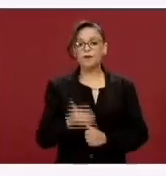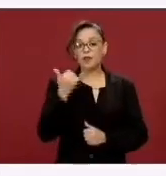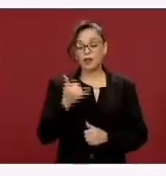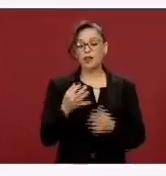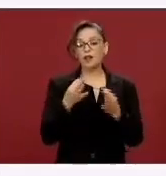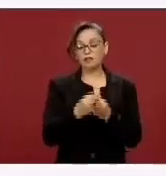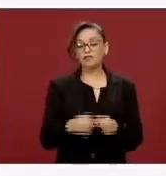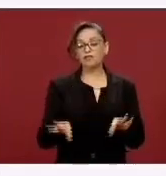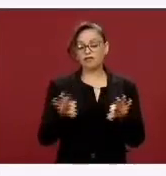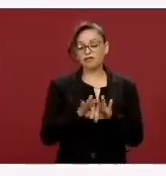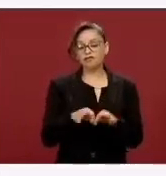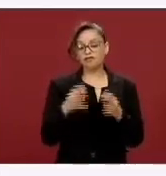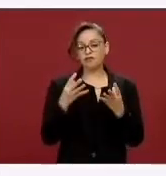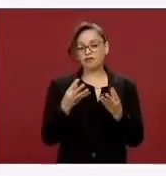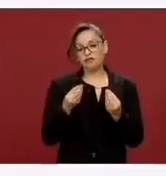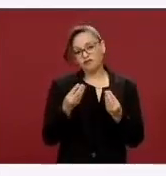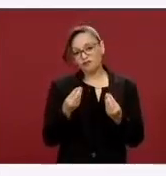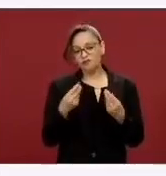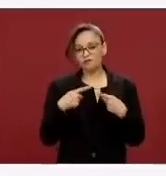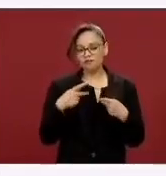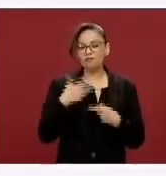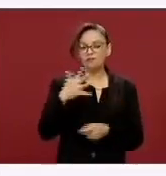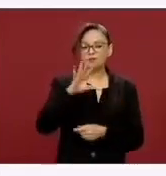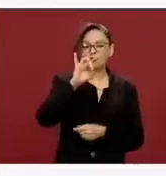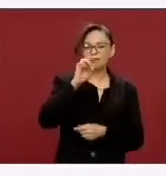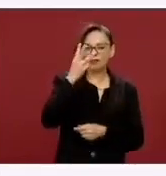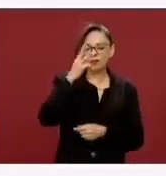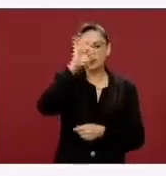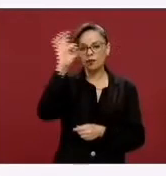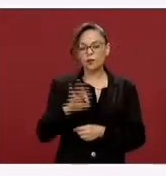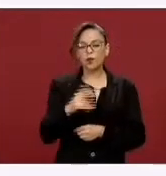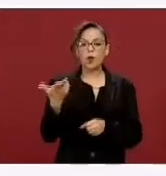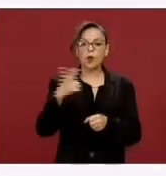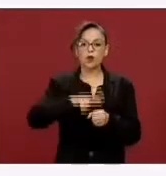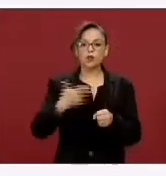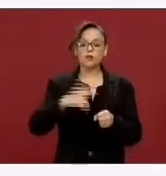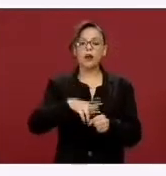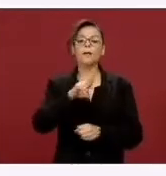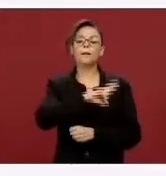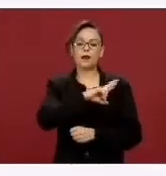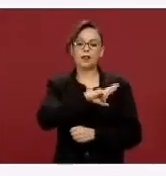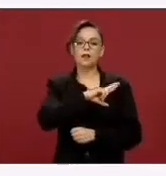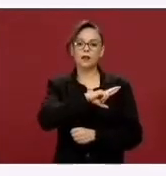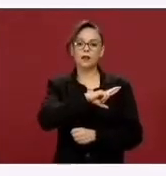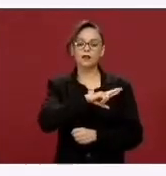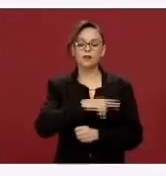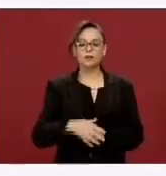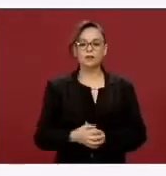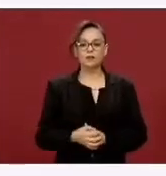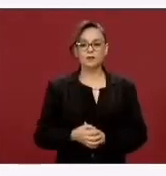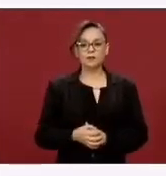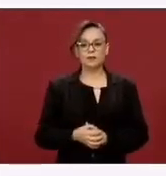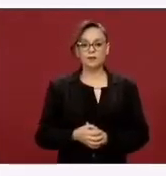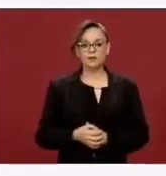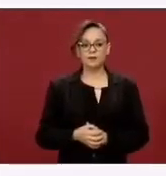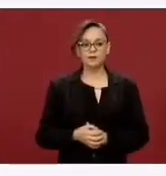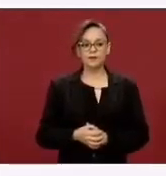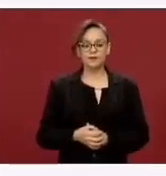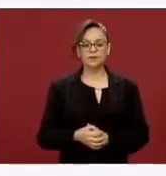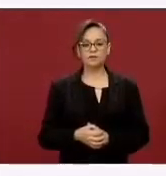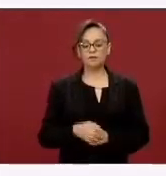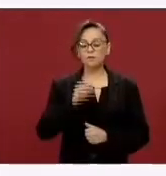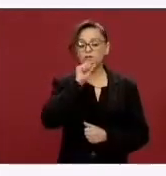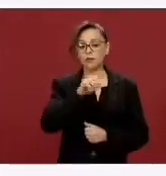importante, el 33%, en hospitales privados. Aquí destacamos también en el